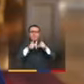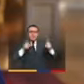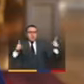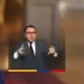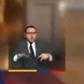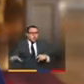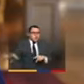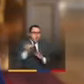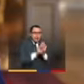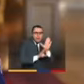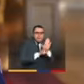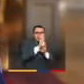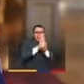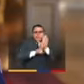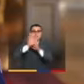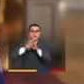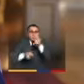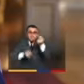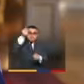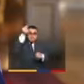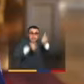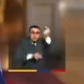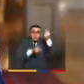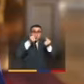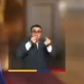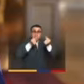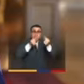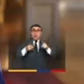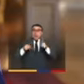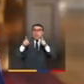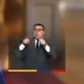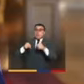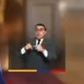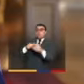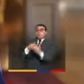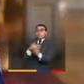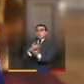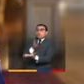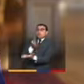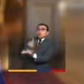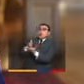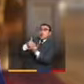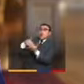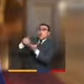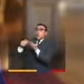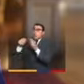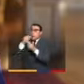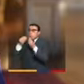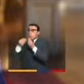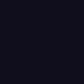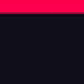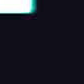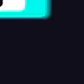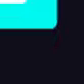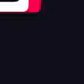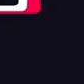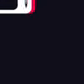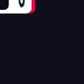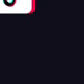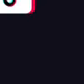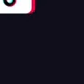detener el crecimiento de precios en los alimentos y los servicios públicos.